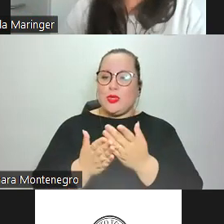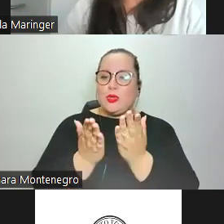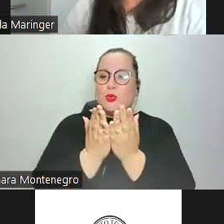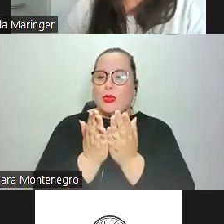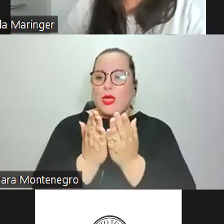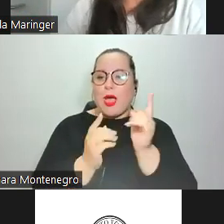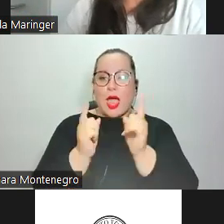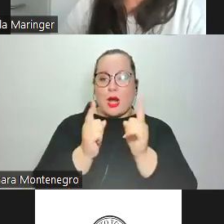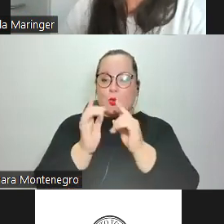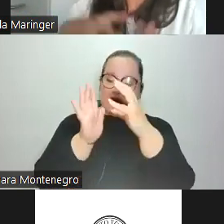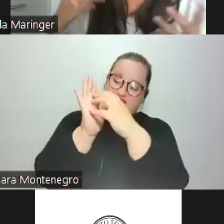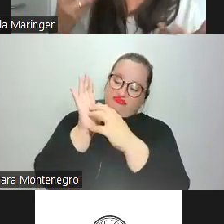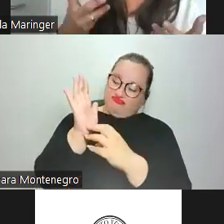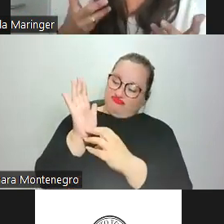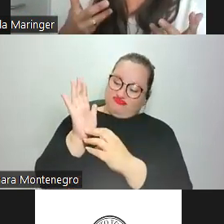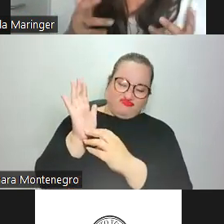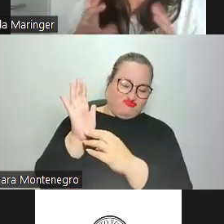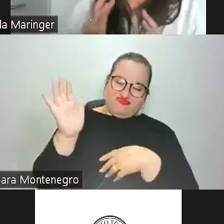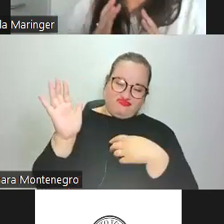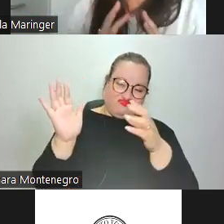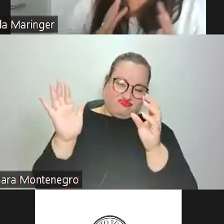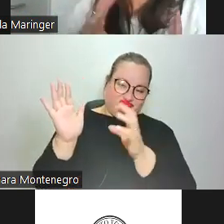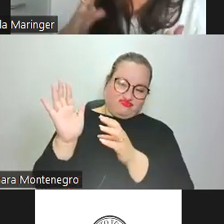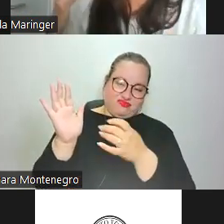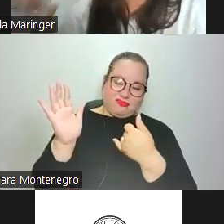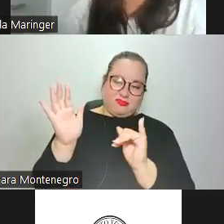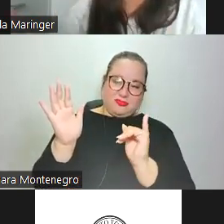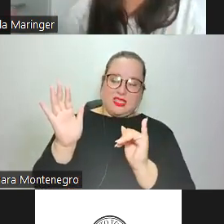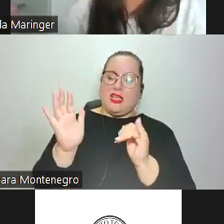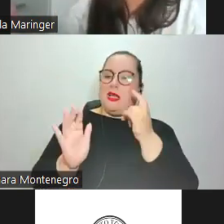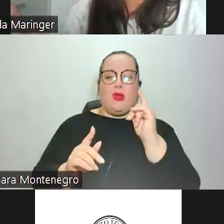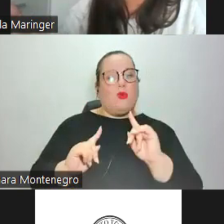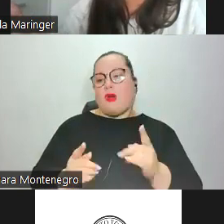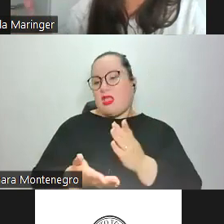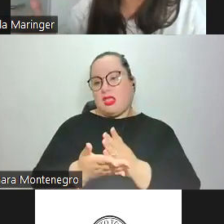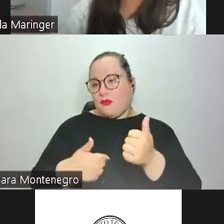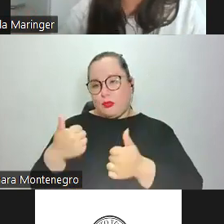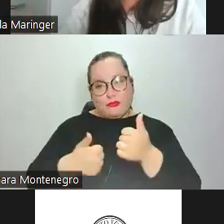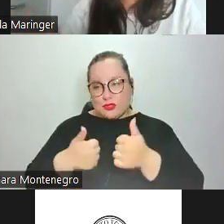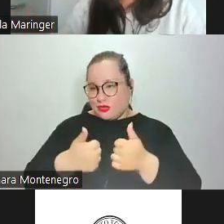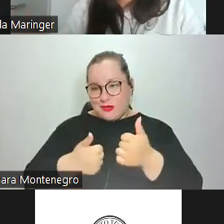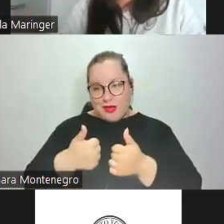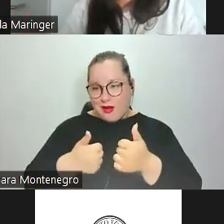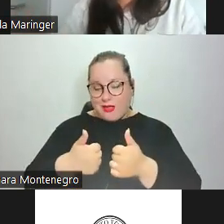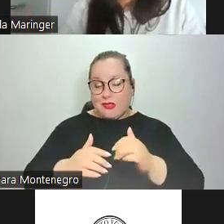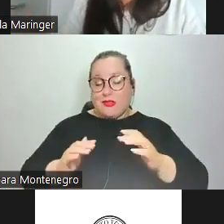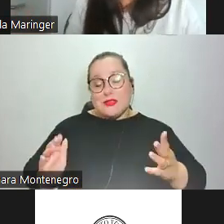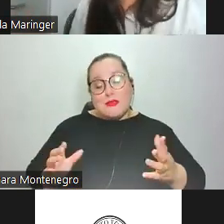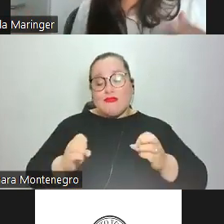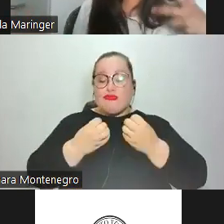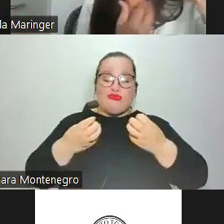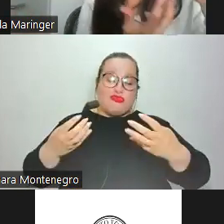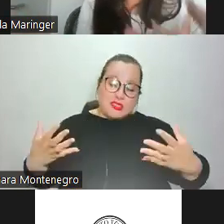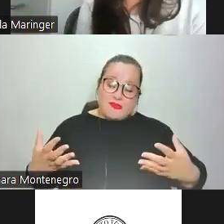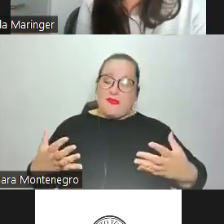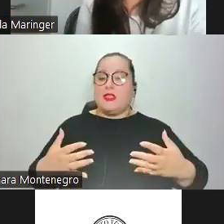ramos que no nos gustan y nuestro objetivo final es ser profesionales en cierto ámbito. Entonces, muchas veces hay